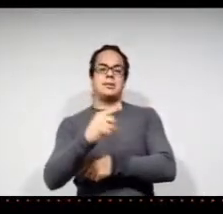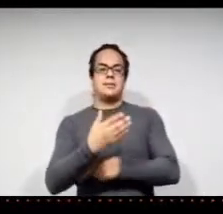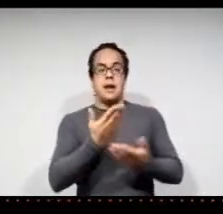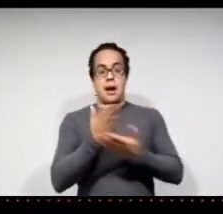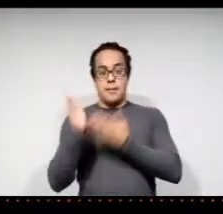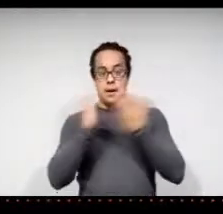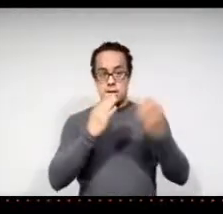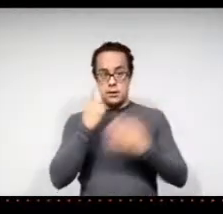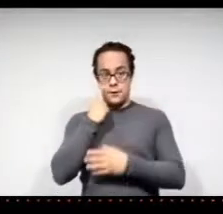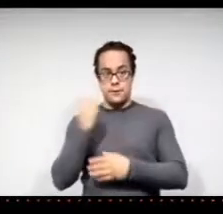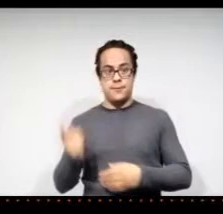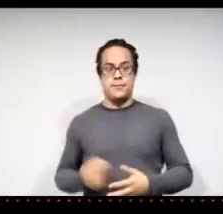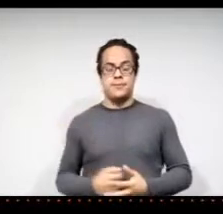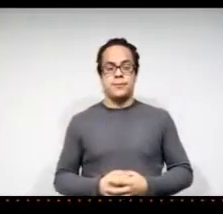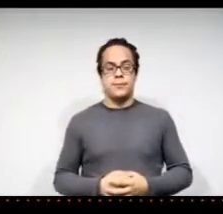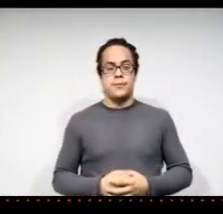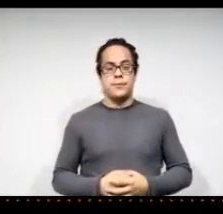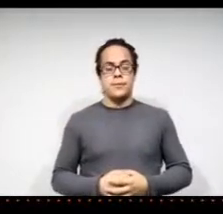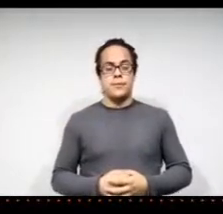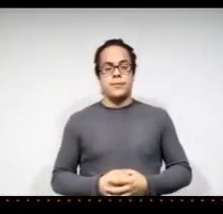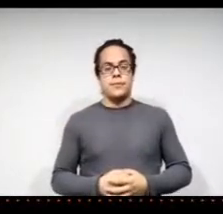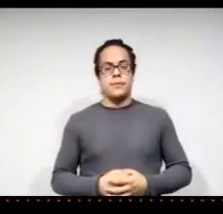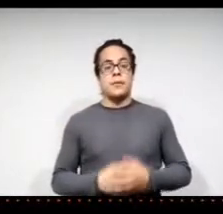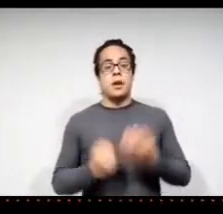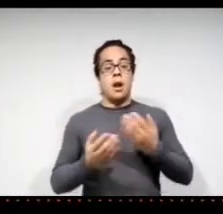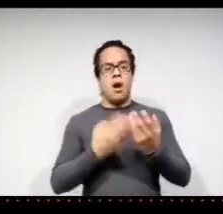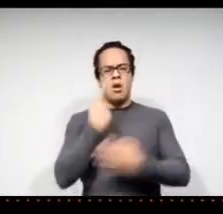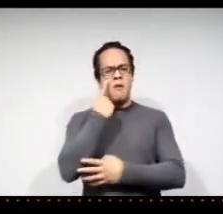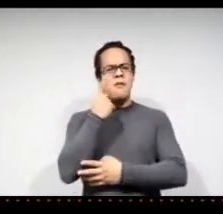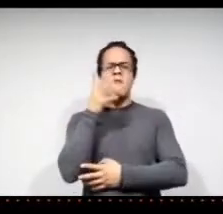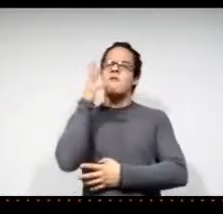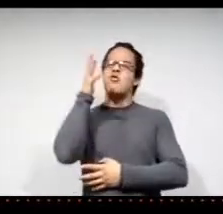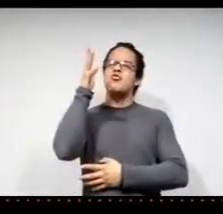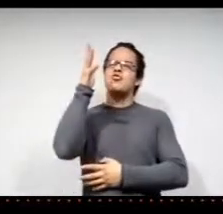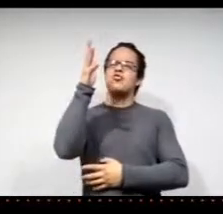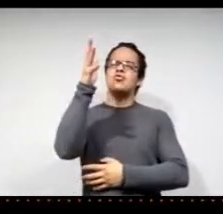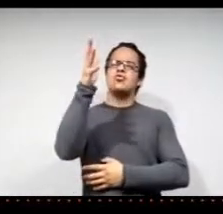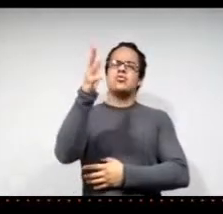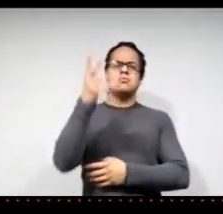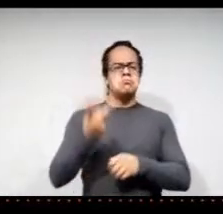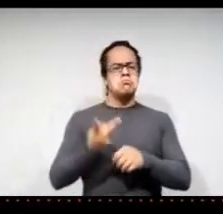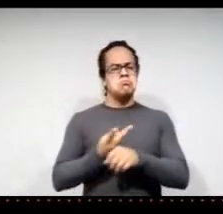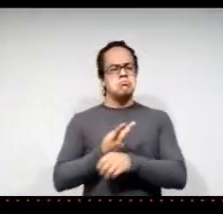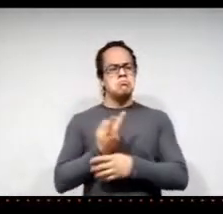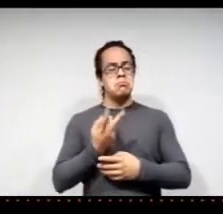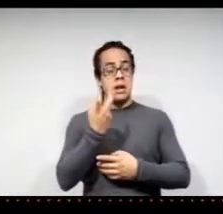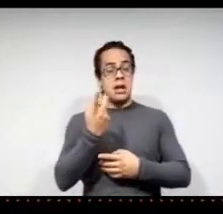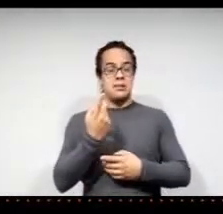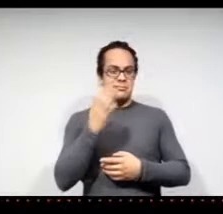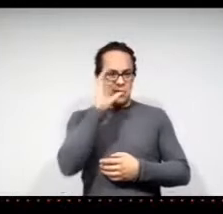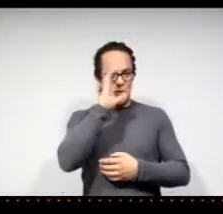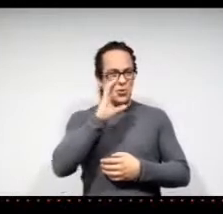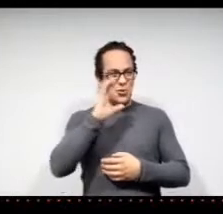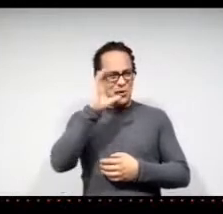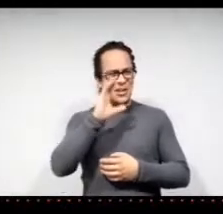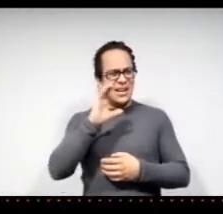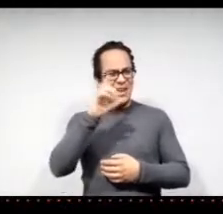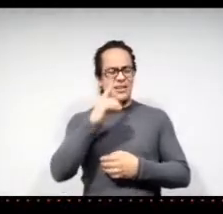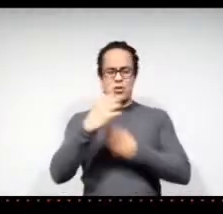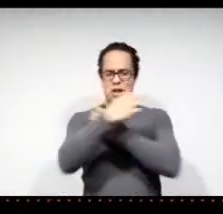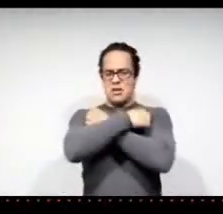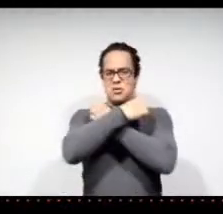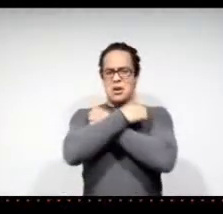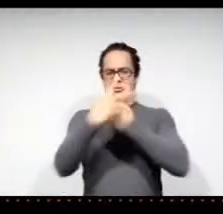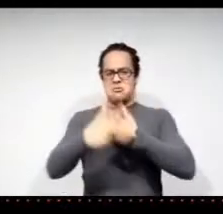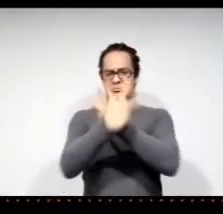volteemos ahora la mirada hacia el futuro, ¿no? Es curioso, la educación en línea surgió a fines de los